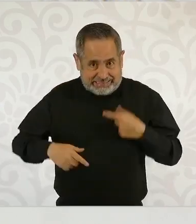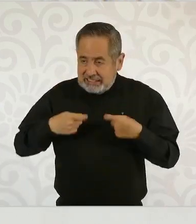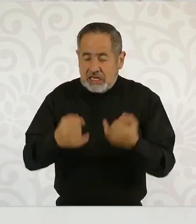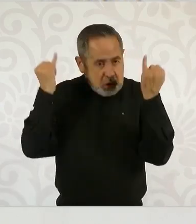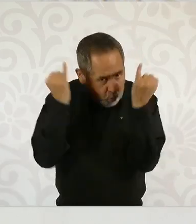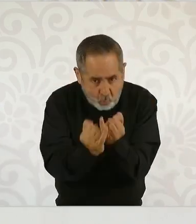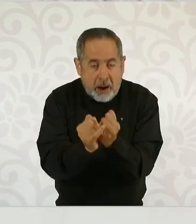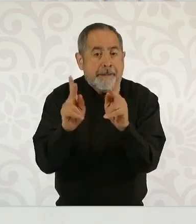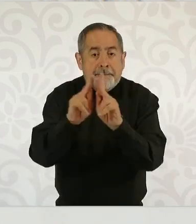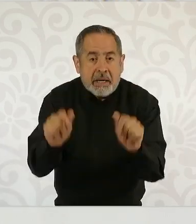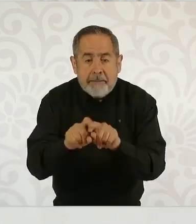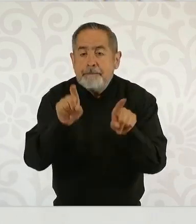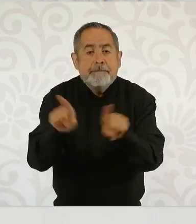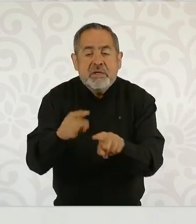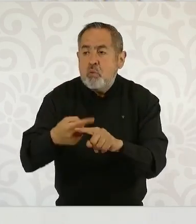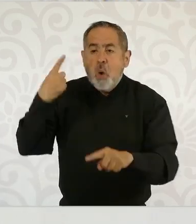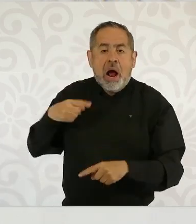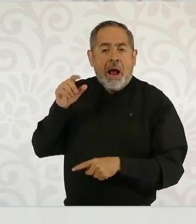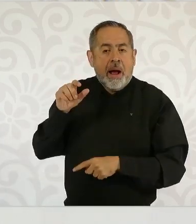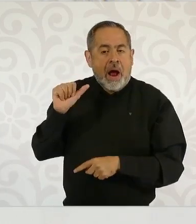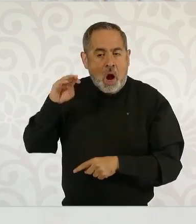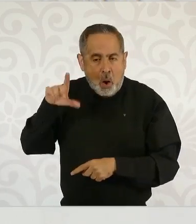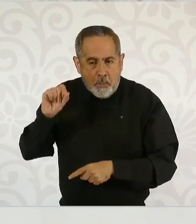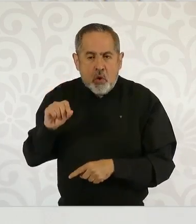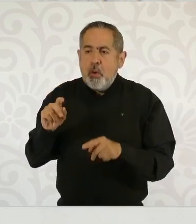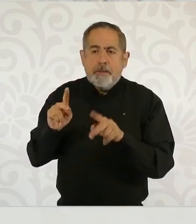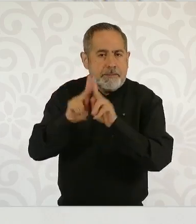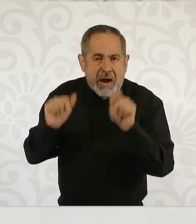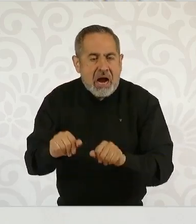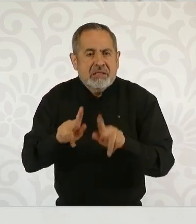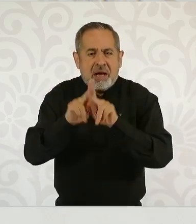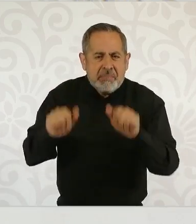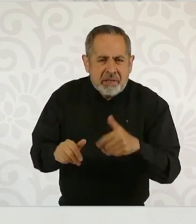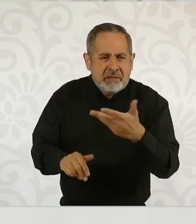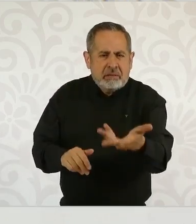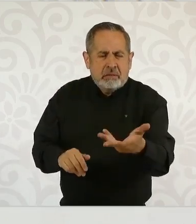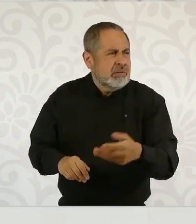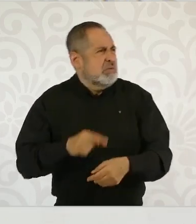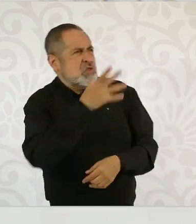se movió el presidente López Obrador y en ese marco tenemos que movernos. ¿No señalar un